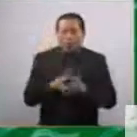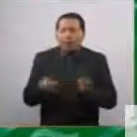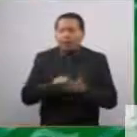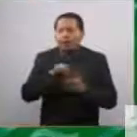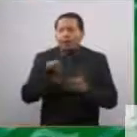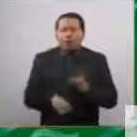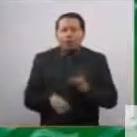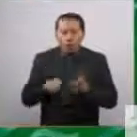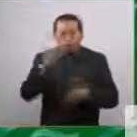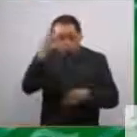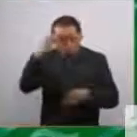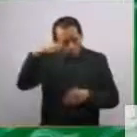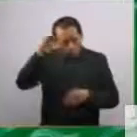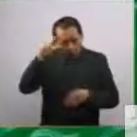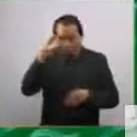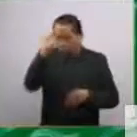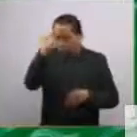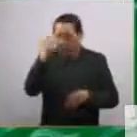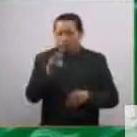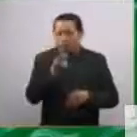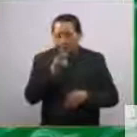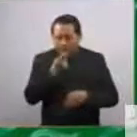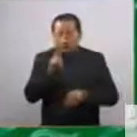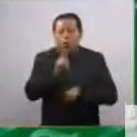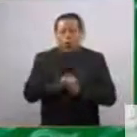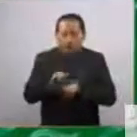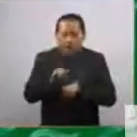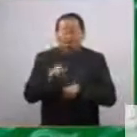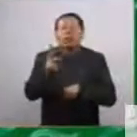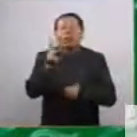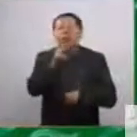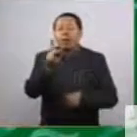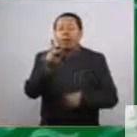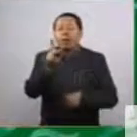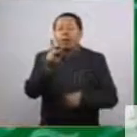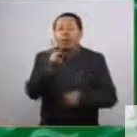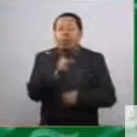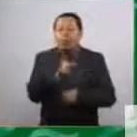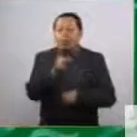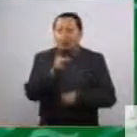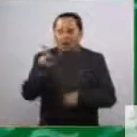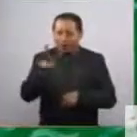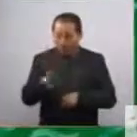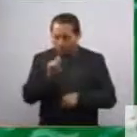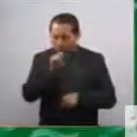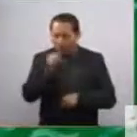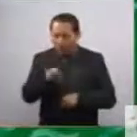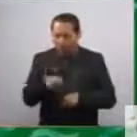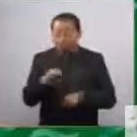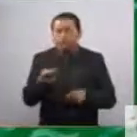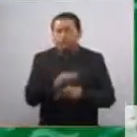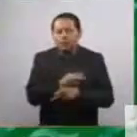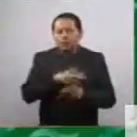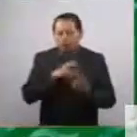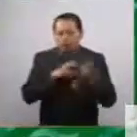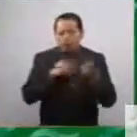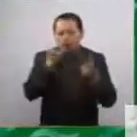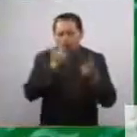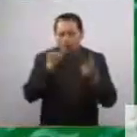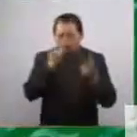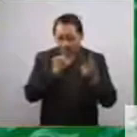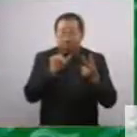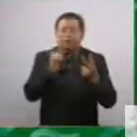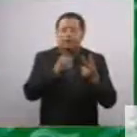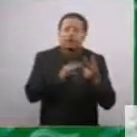es el caso de Cuba, República Dominicana, Uruguay y Puerto Rico. Supone un caso especial, ya que tiene dos idiomas oficiales, el castellano y el